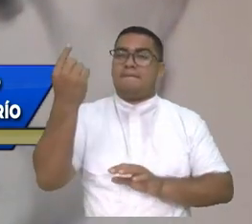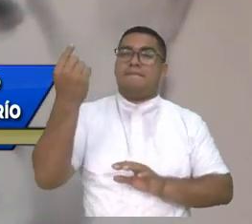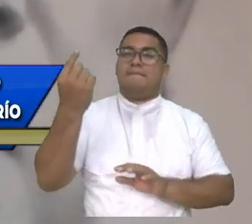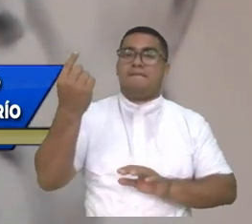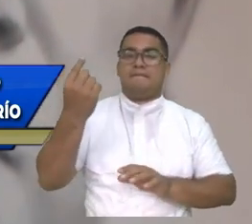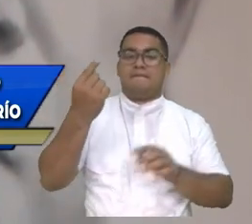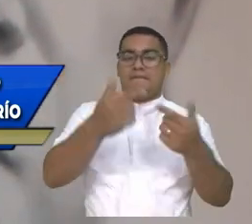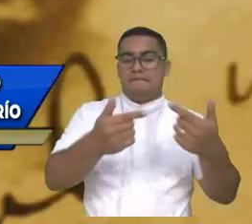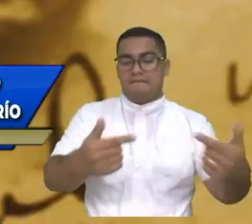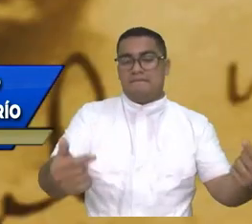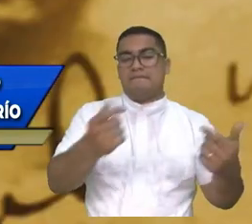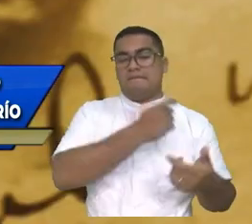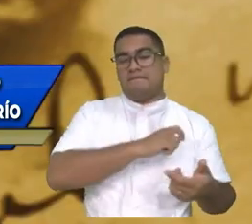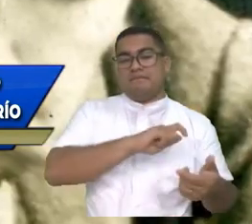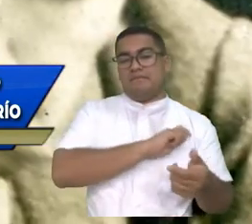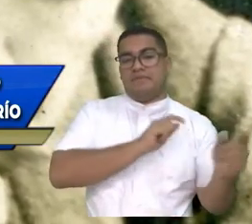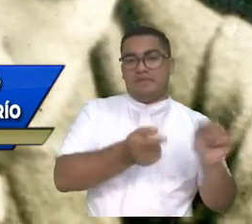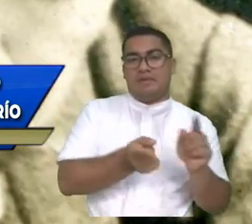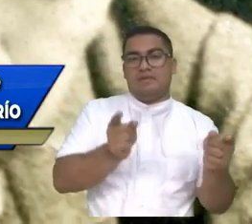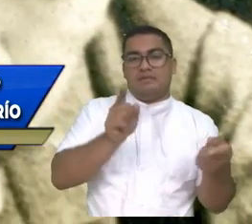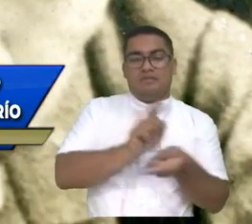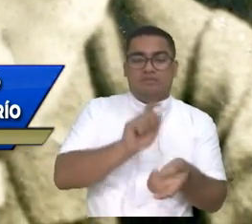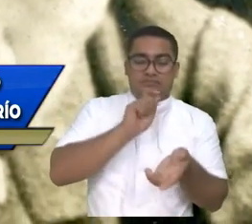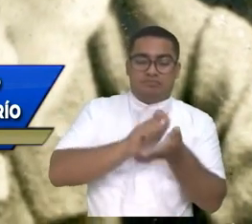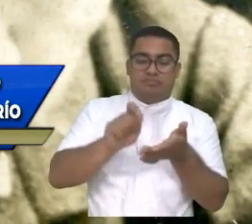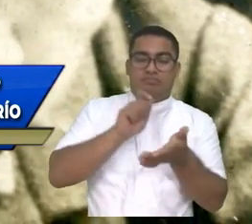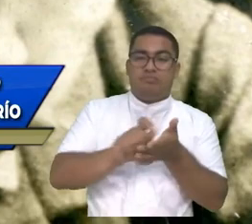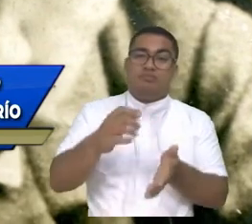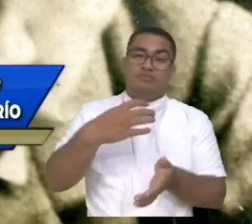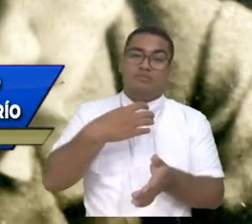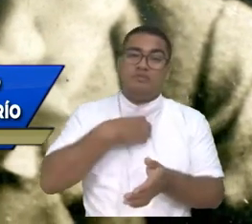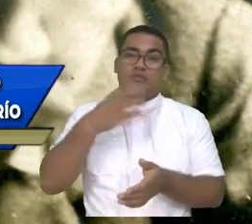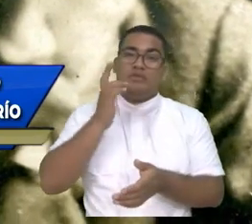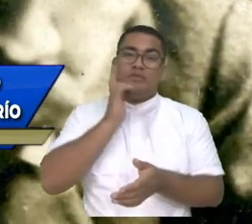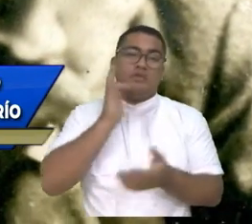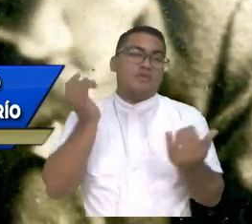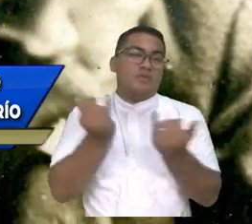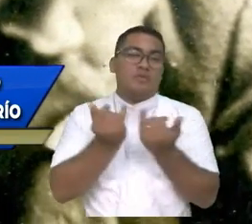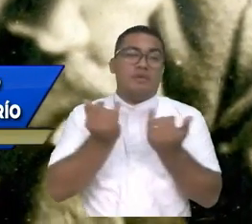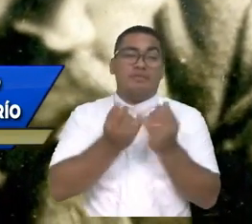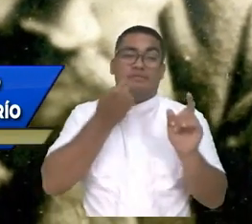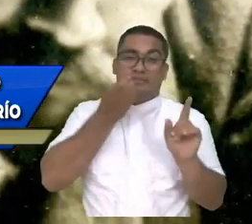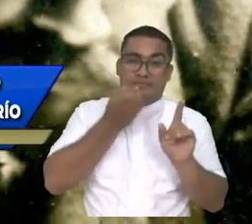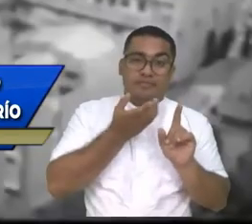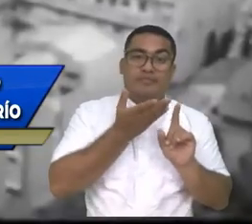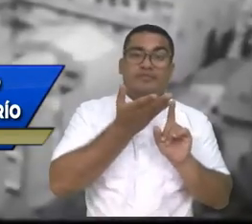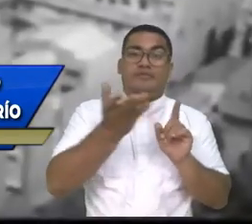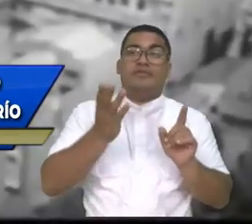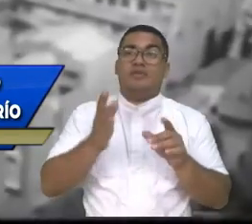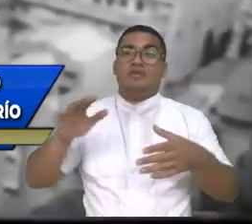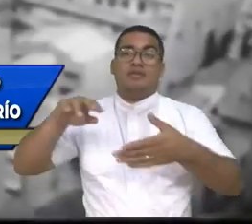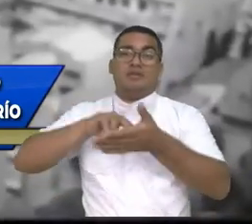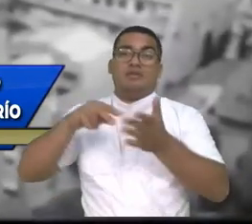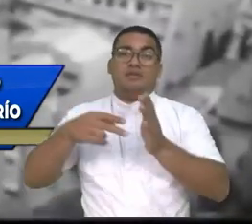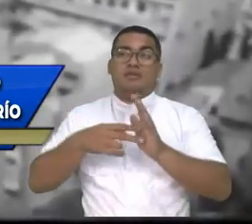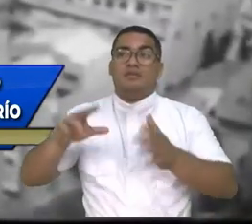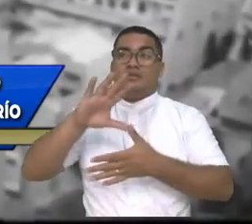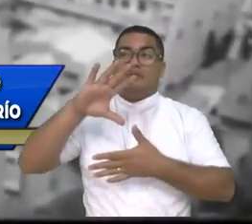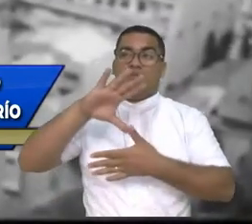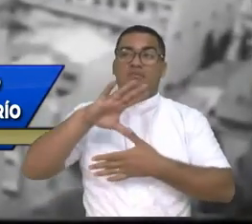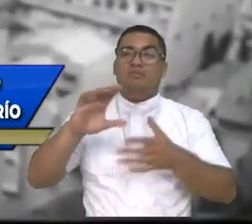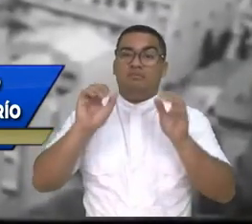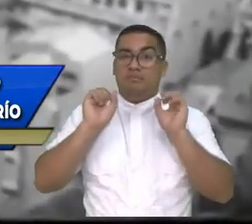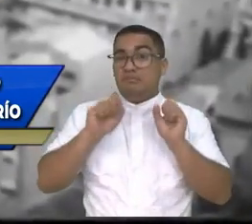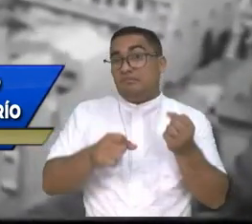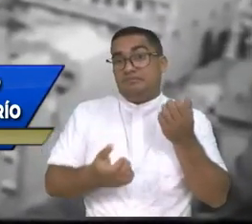como renovador de la lengua, como un profeta de todo lo que América podría